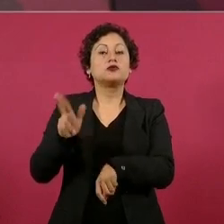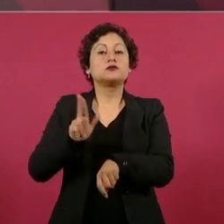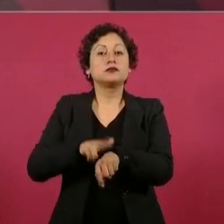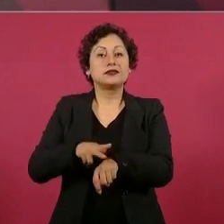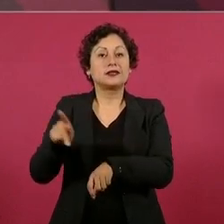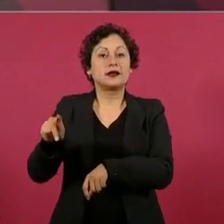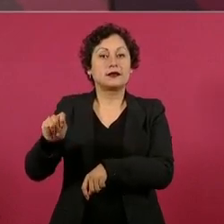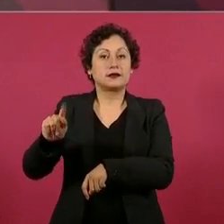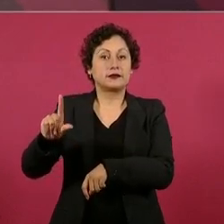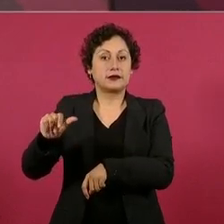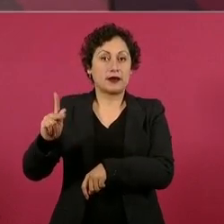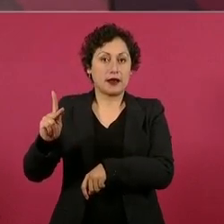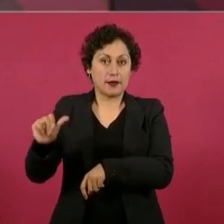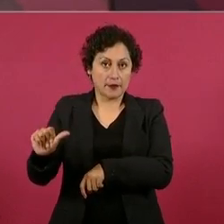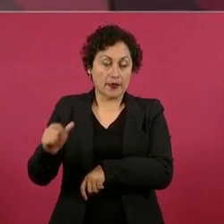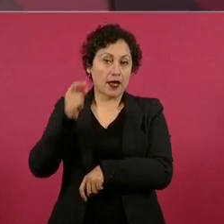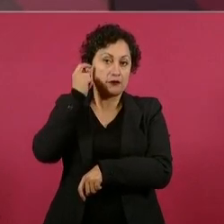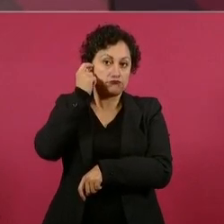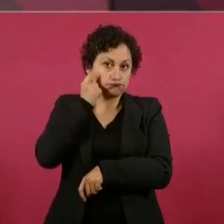Guerrero,